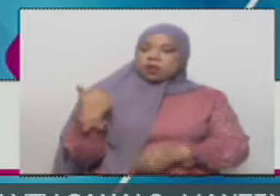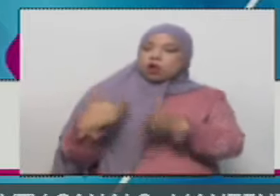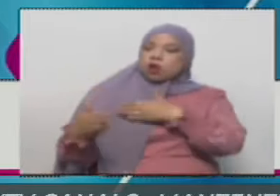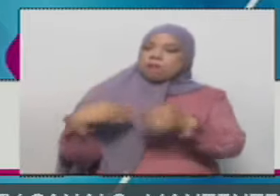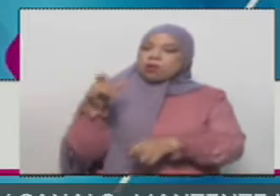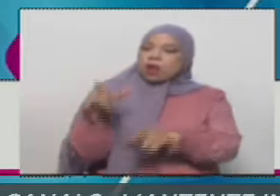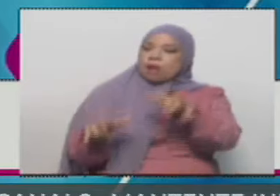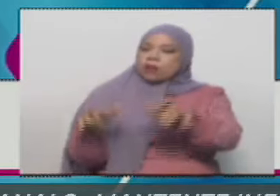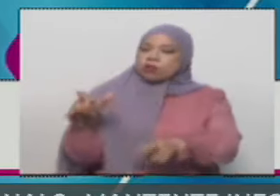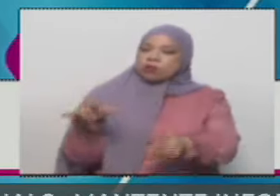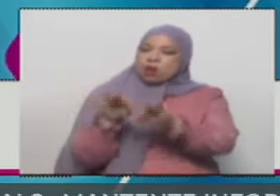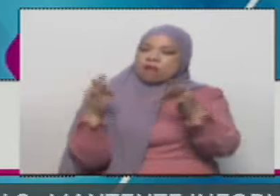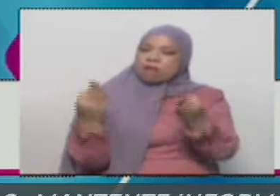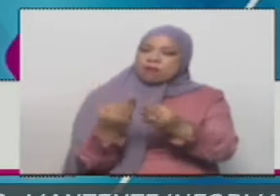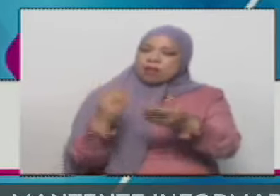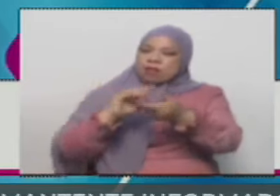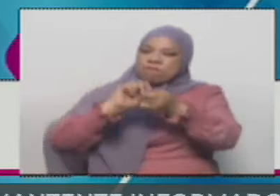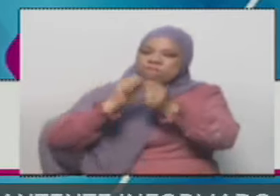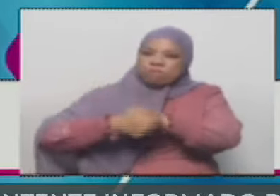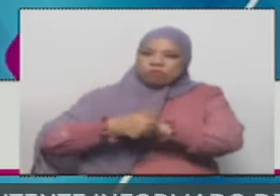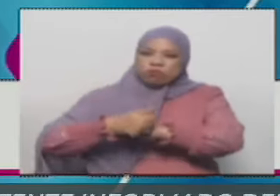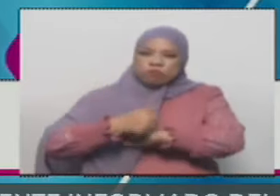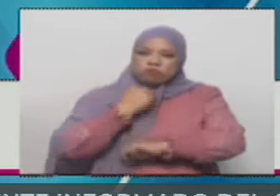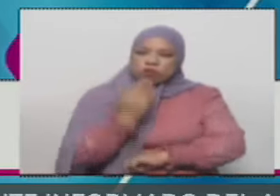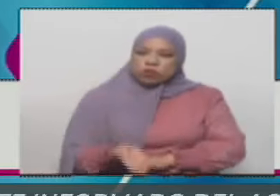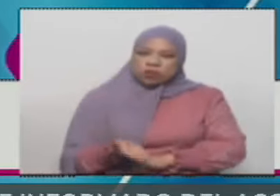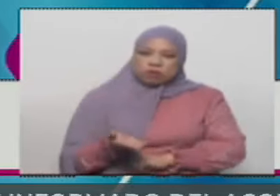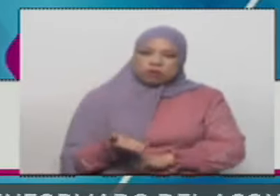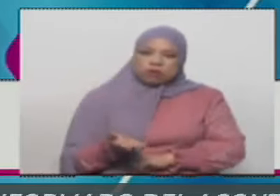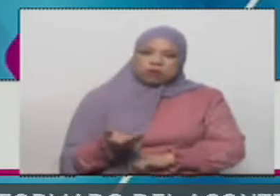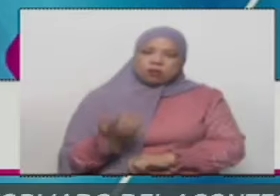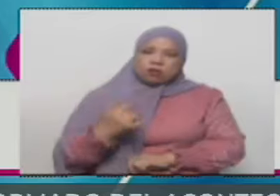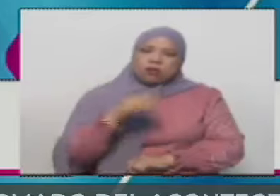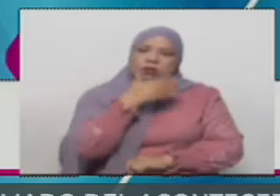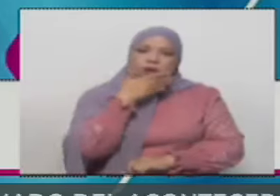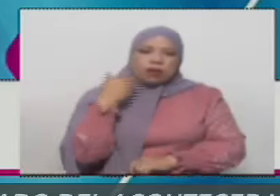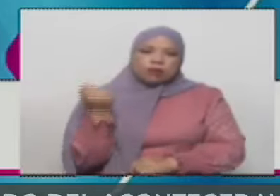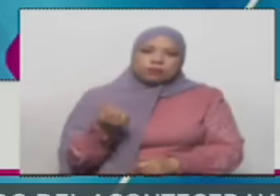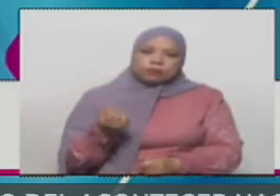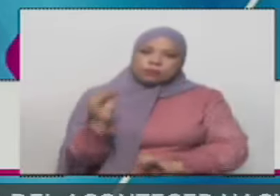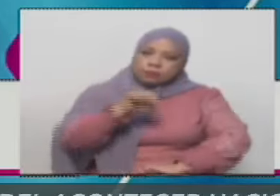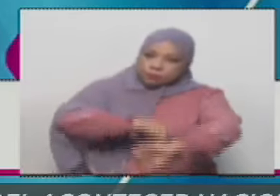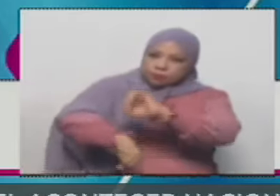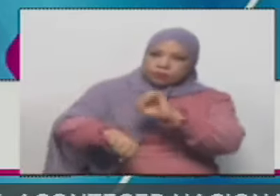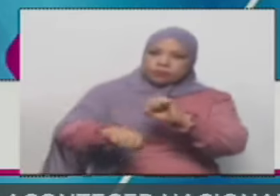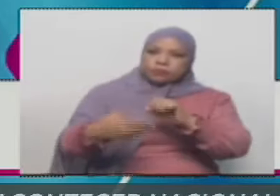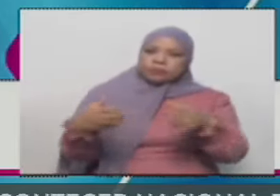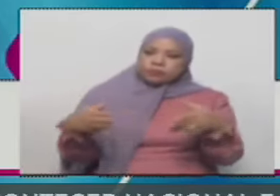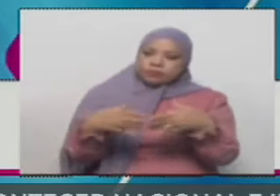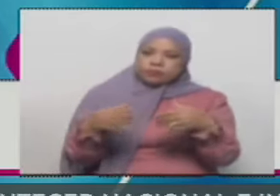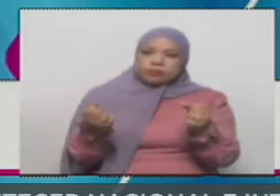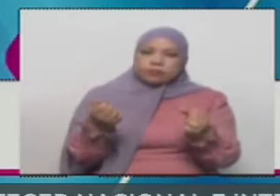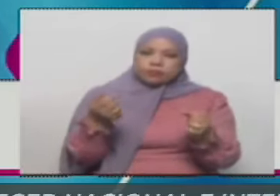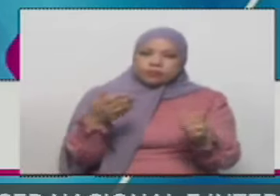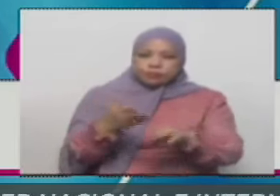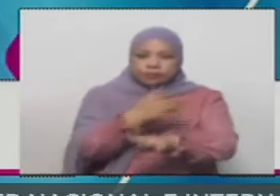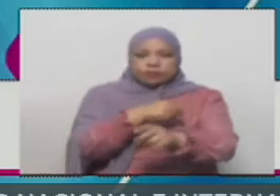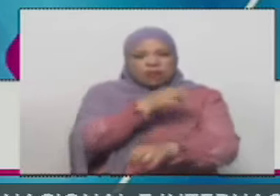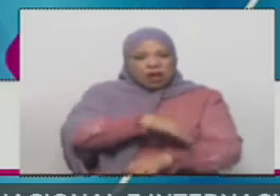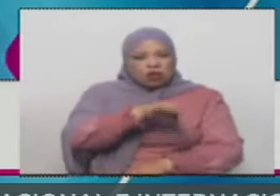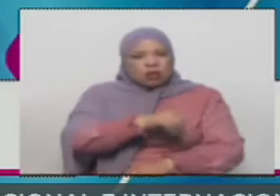la familia como núcleo fundamental. La mejor vacuna frente a los virus de los